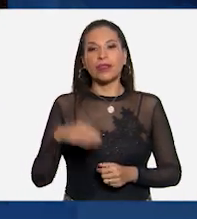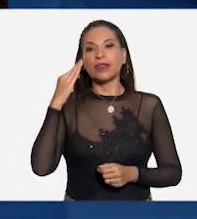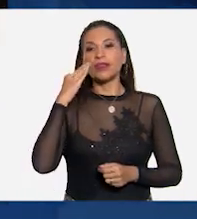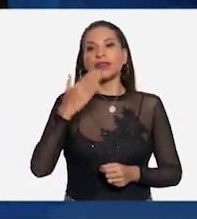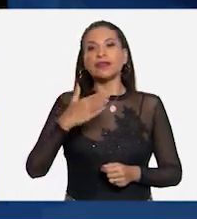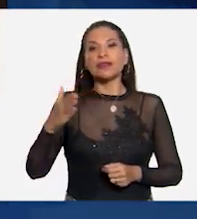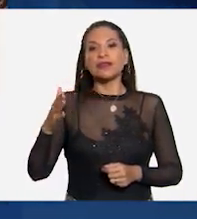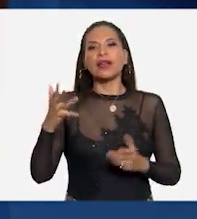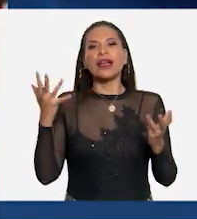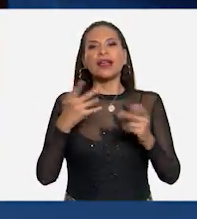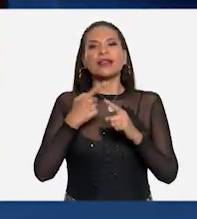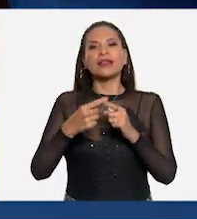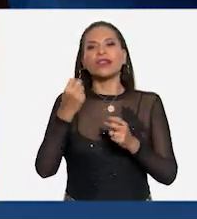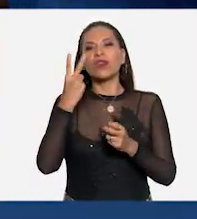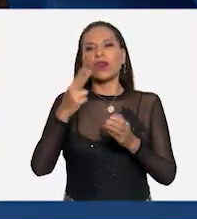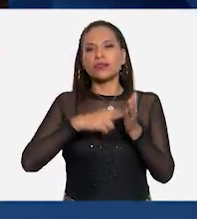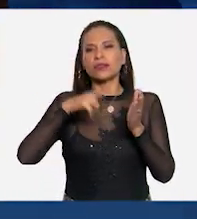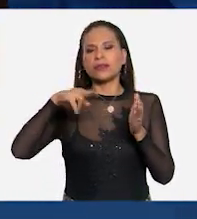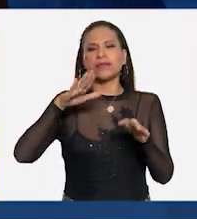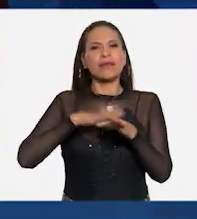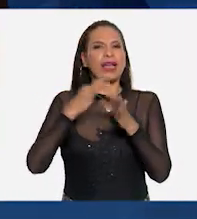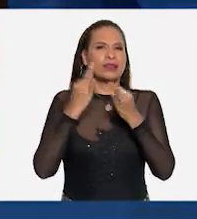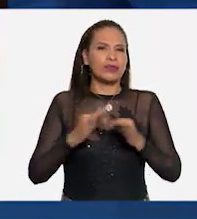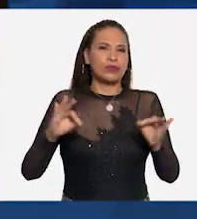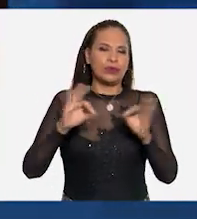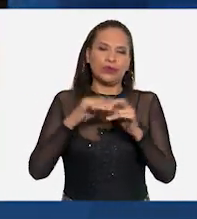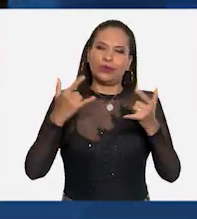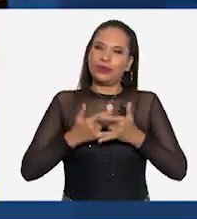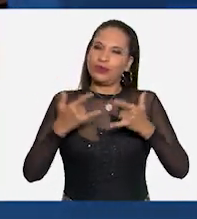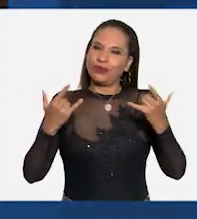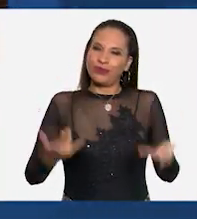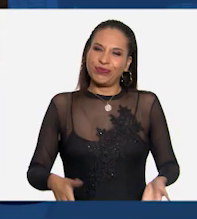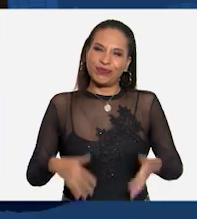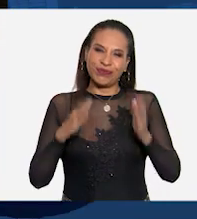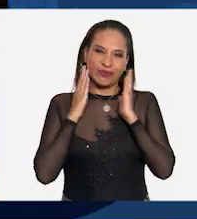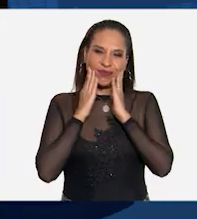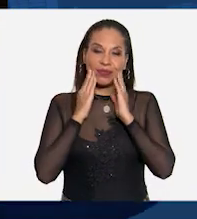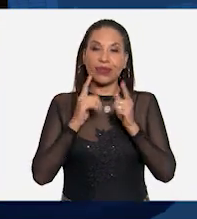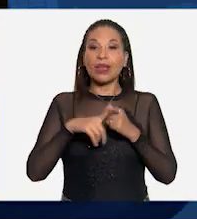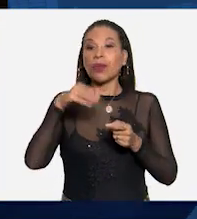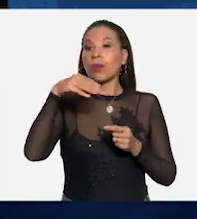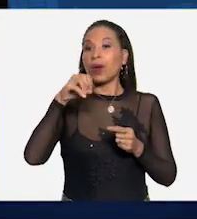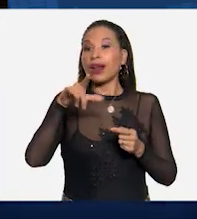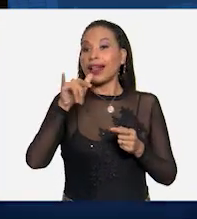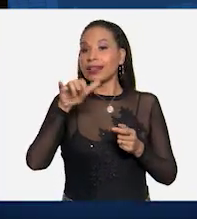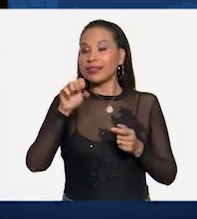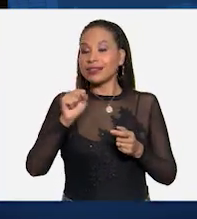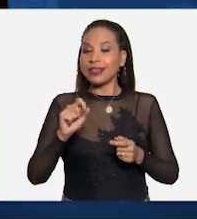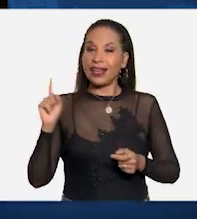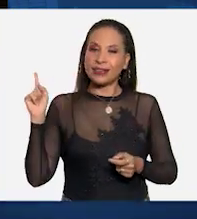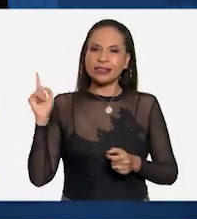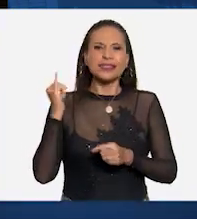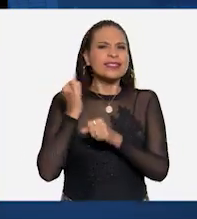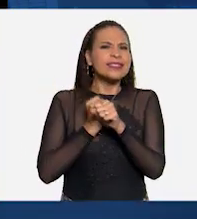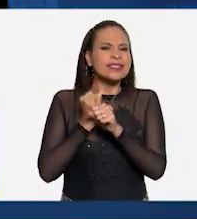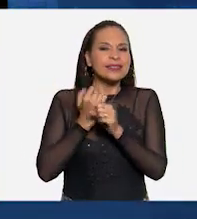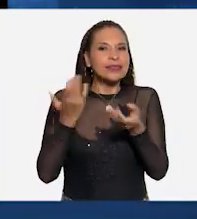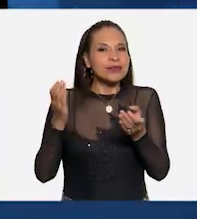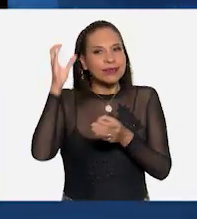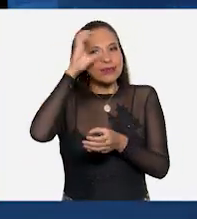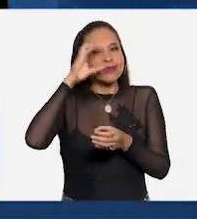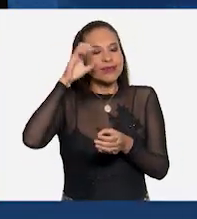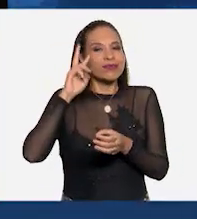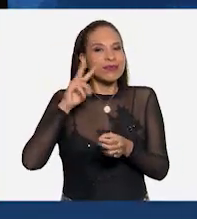tiempo, realizaría dos de las pinturas más célebres de la historia: la Mona Lisa. Sus investigaciones